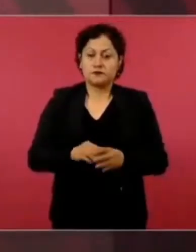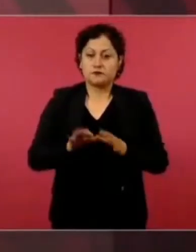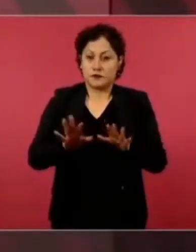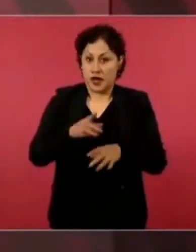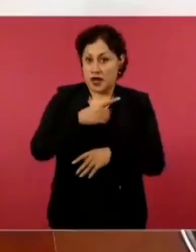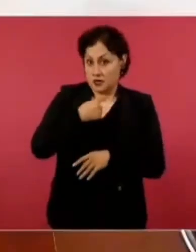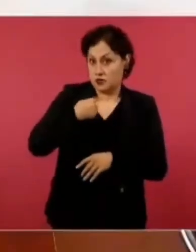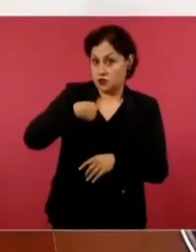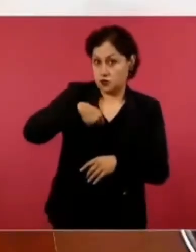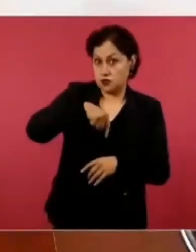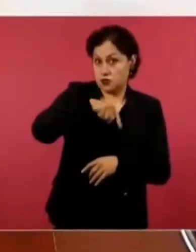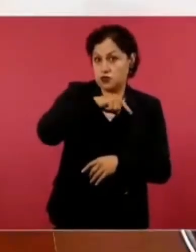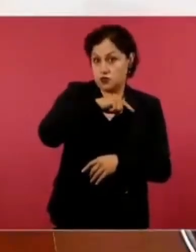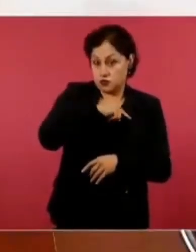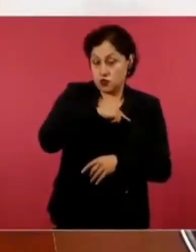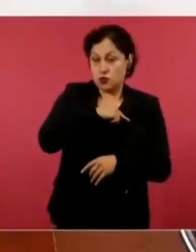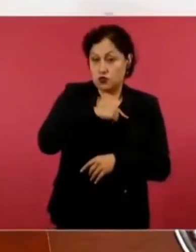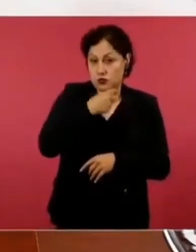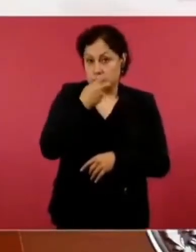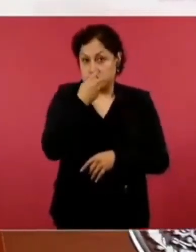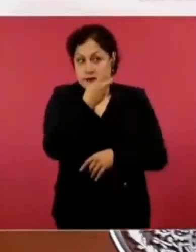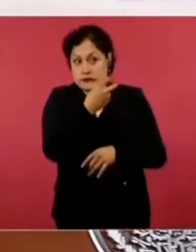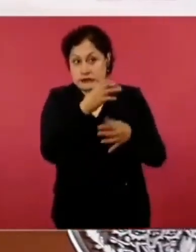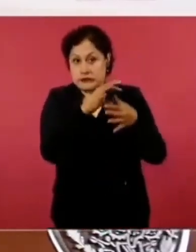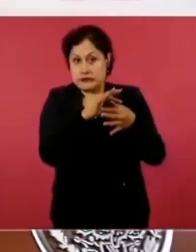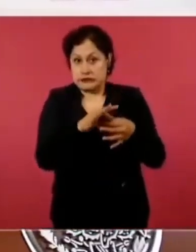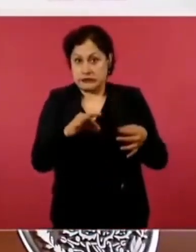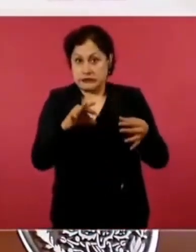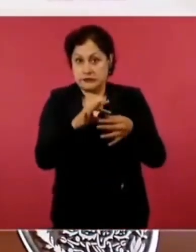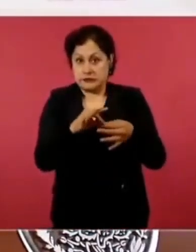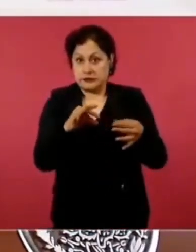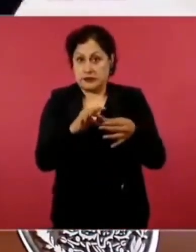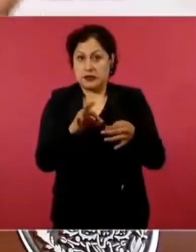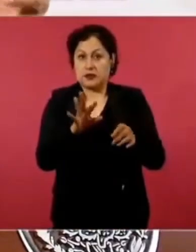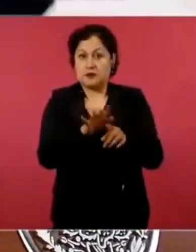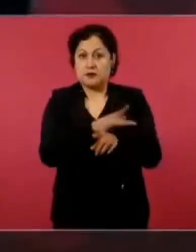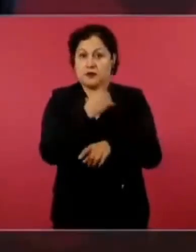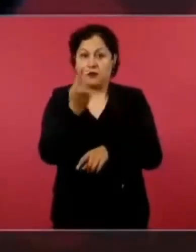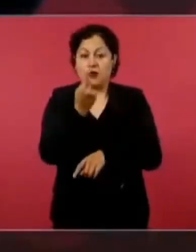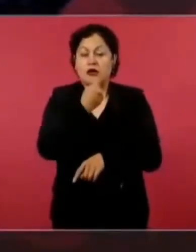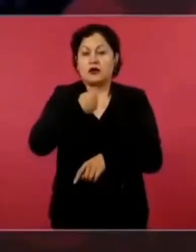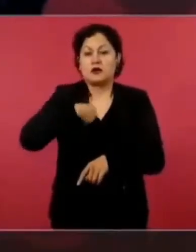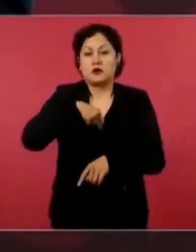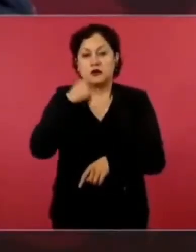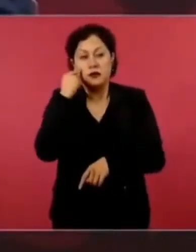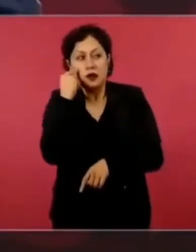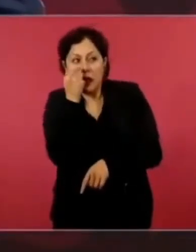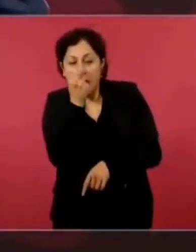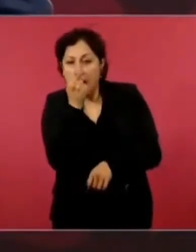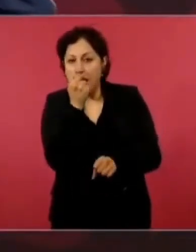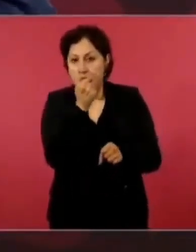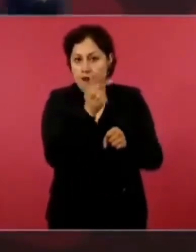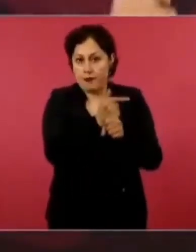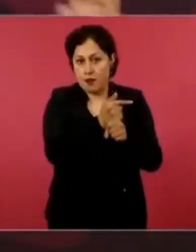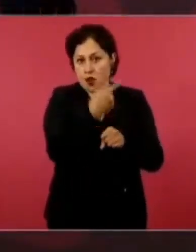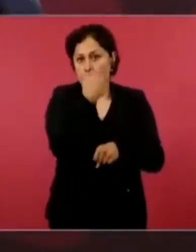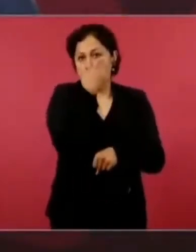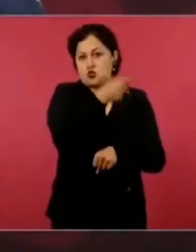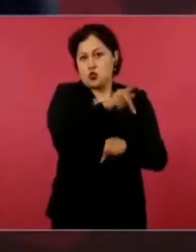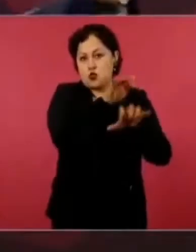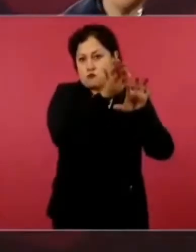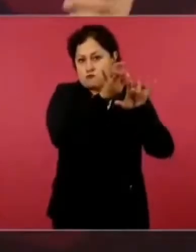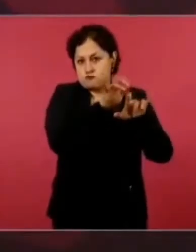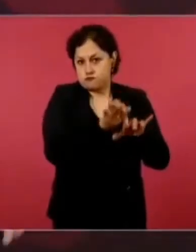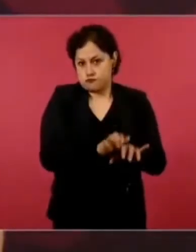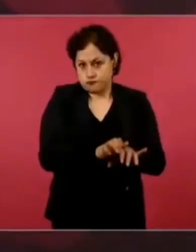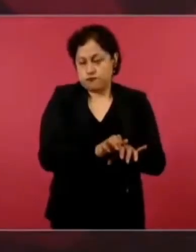contenidos, ¿no? Y de objetividad. Ahora, en cuanto a intereses, esa